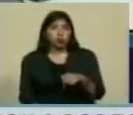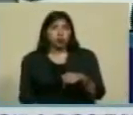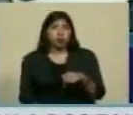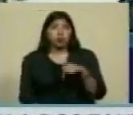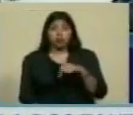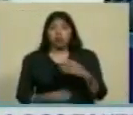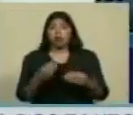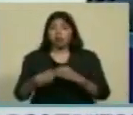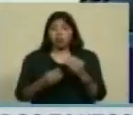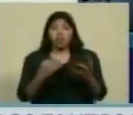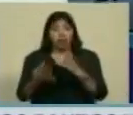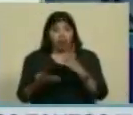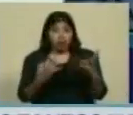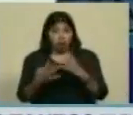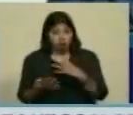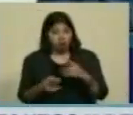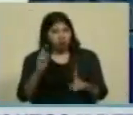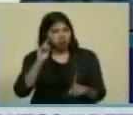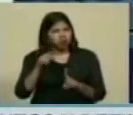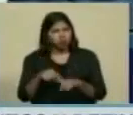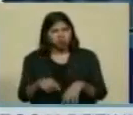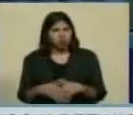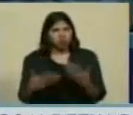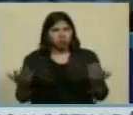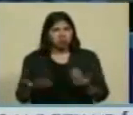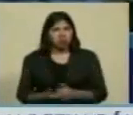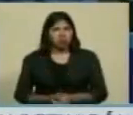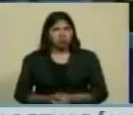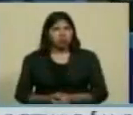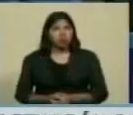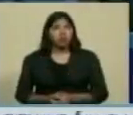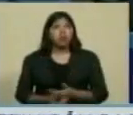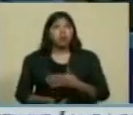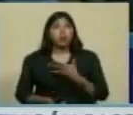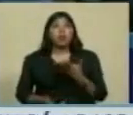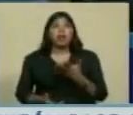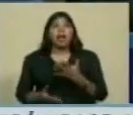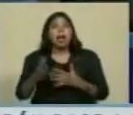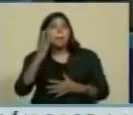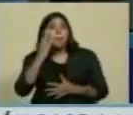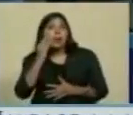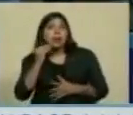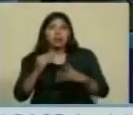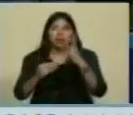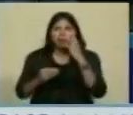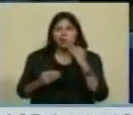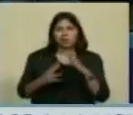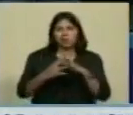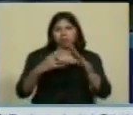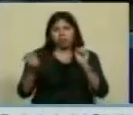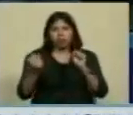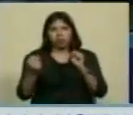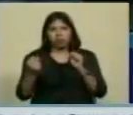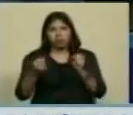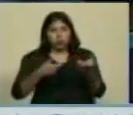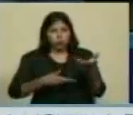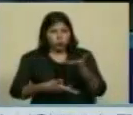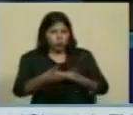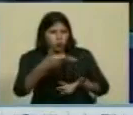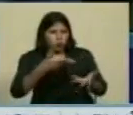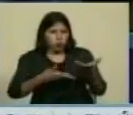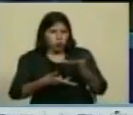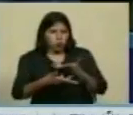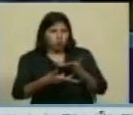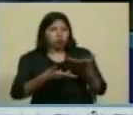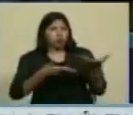esta feria, busca precisamente poder intercambiar saberes, poder dar a conocer esa capacidad que tiene cada uno de